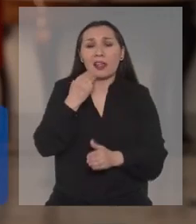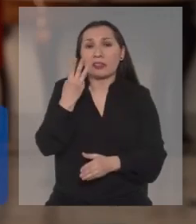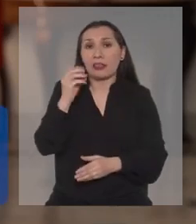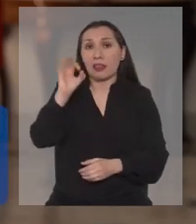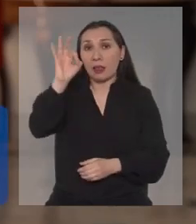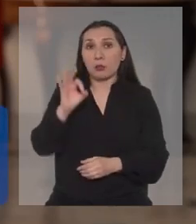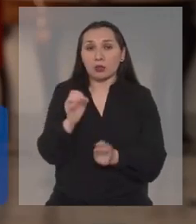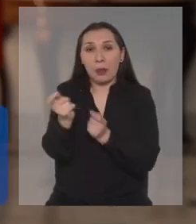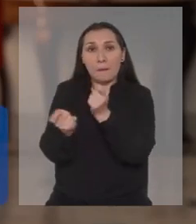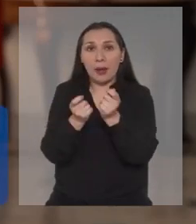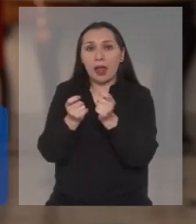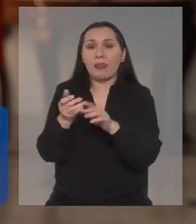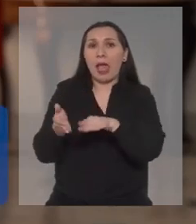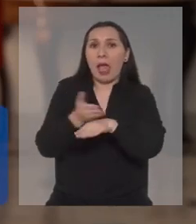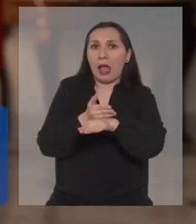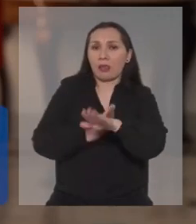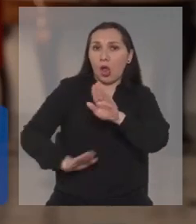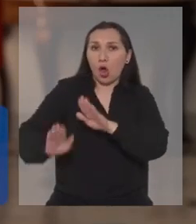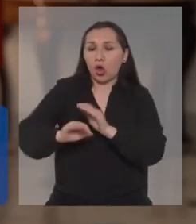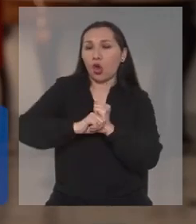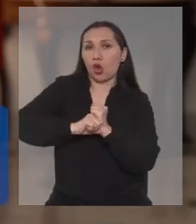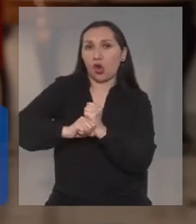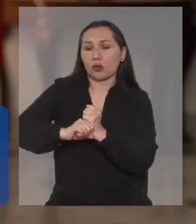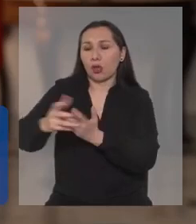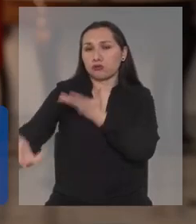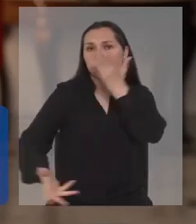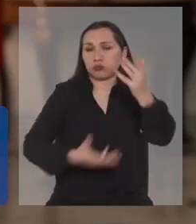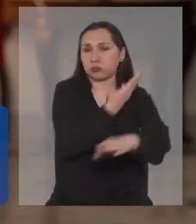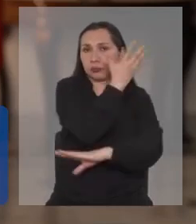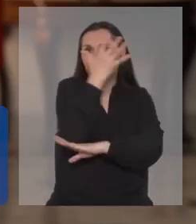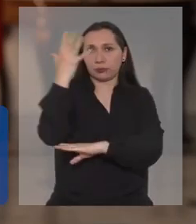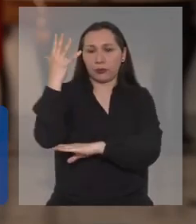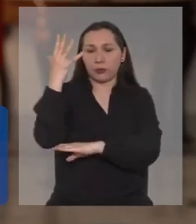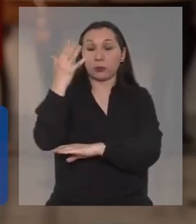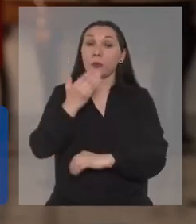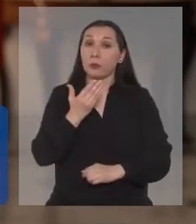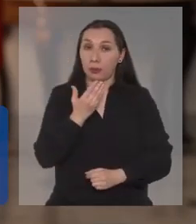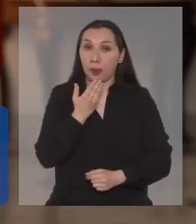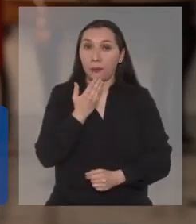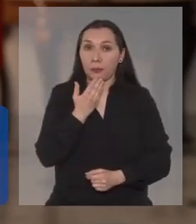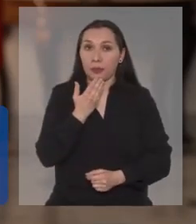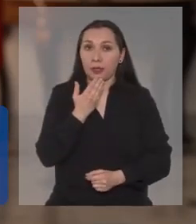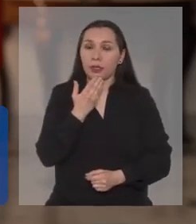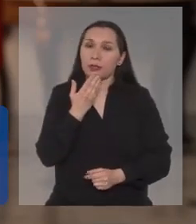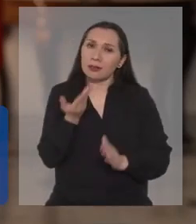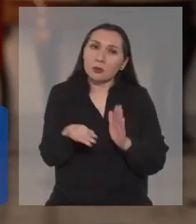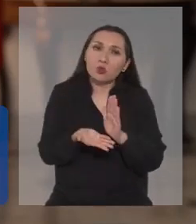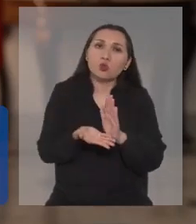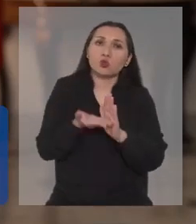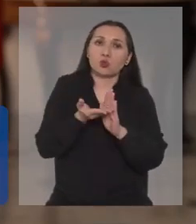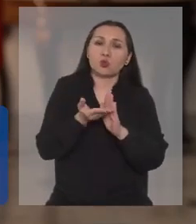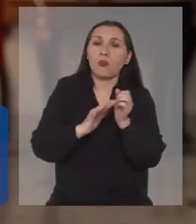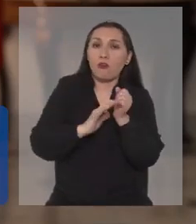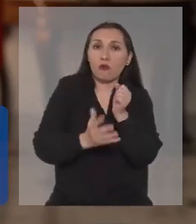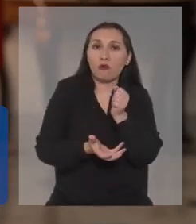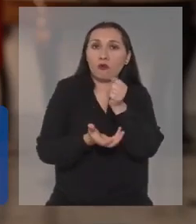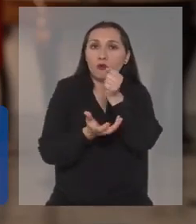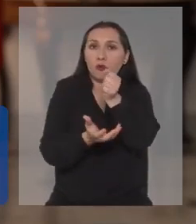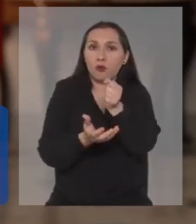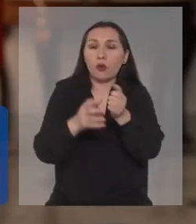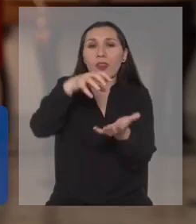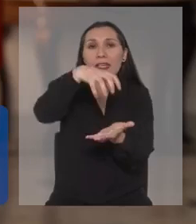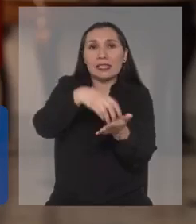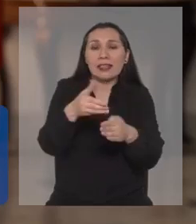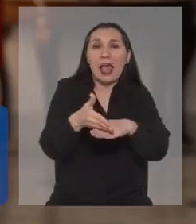casi un 30% los recursos para prevenir y combatir los incendios forestales También estamos incrementando los fondos para